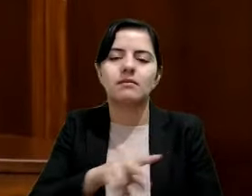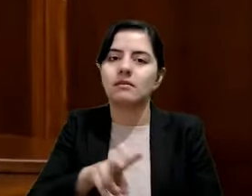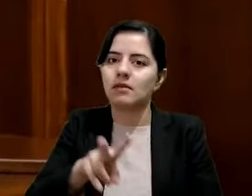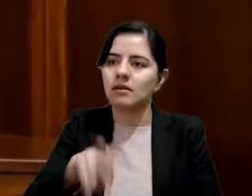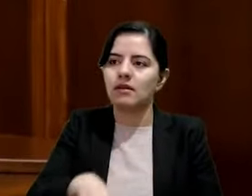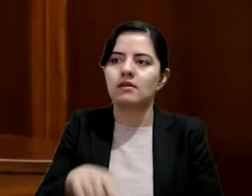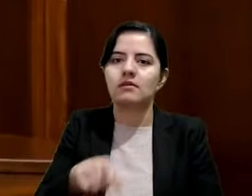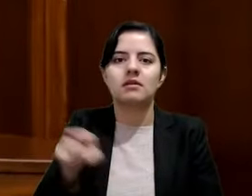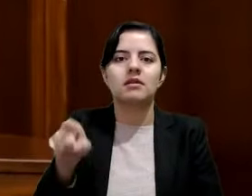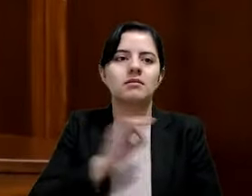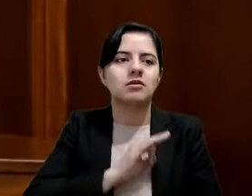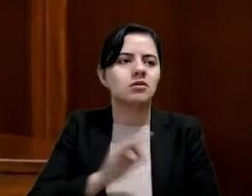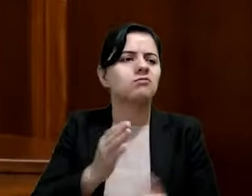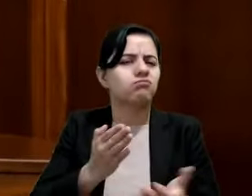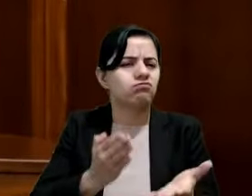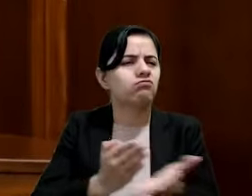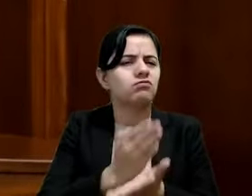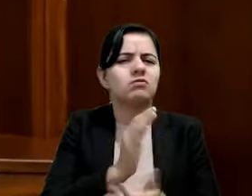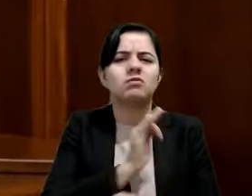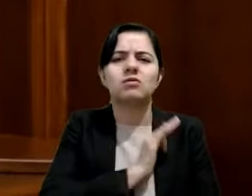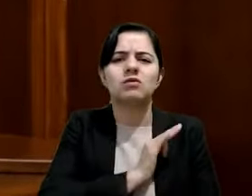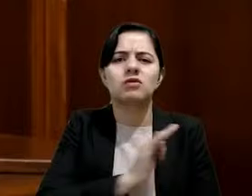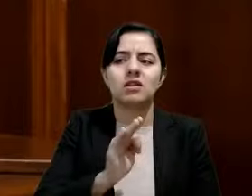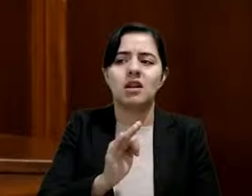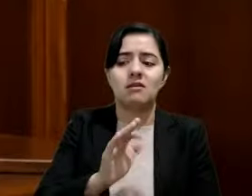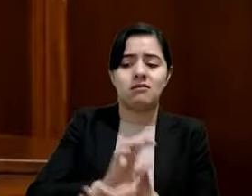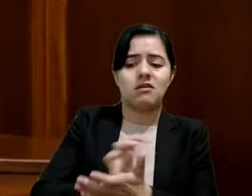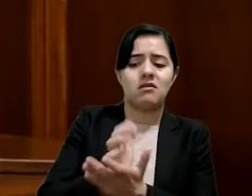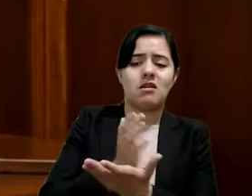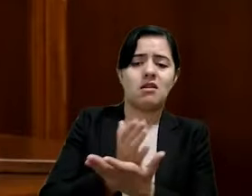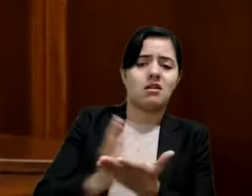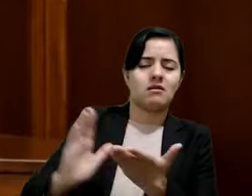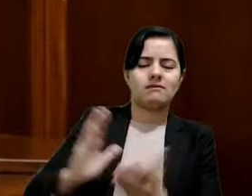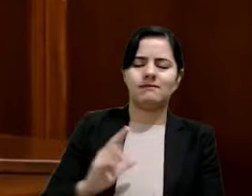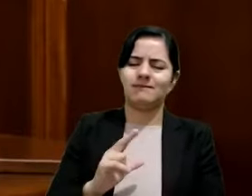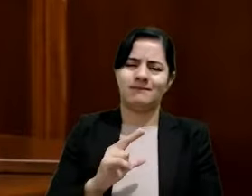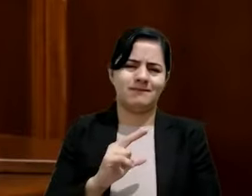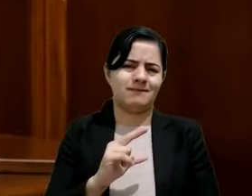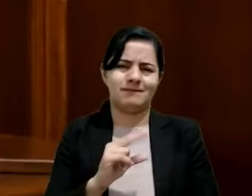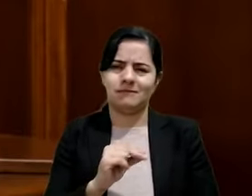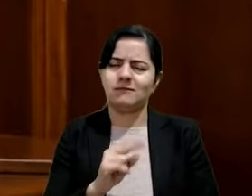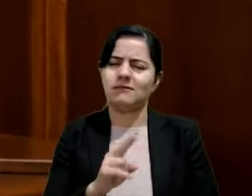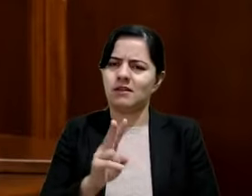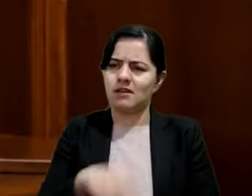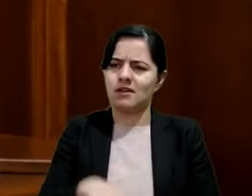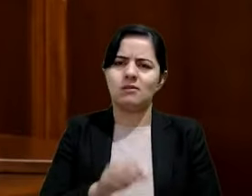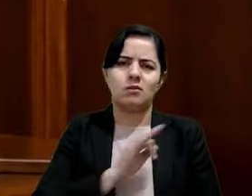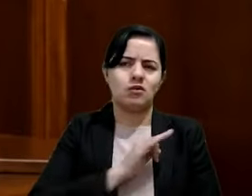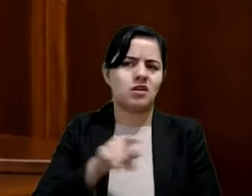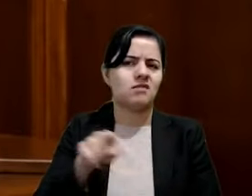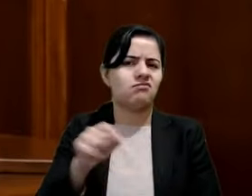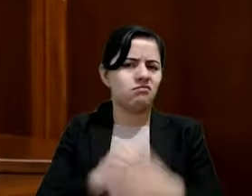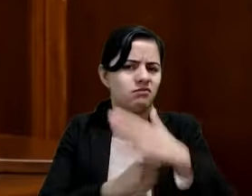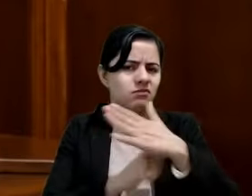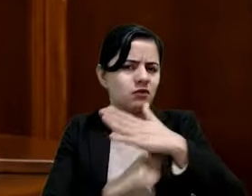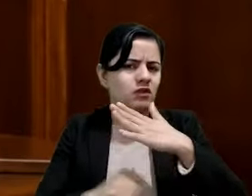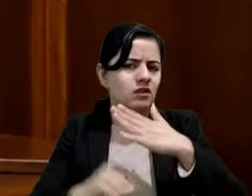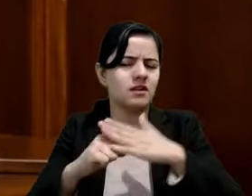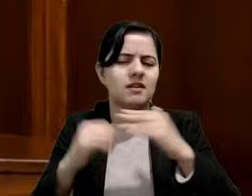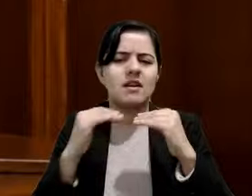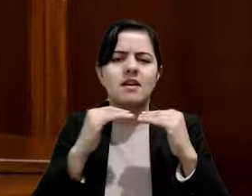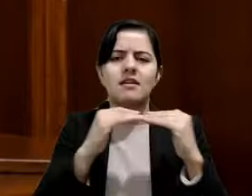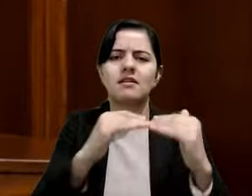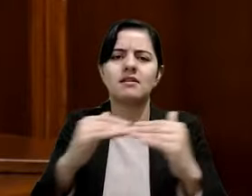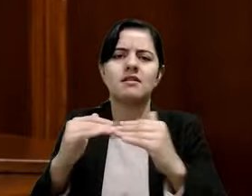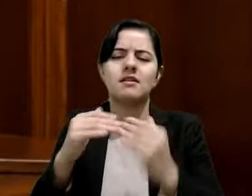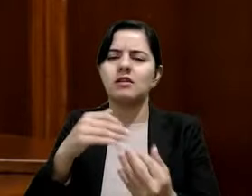no discrimine que no deje nadie afuera y que sea un verdadero Pilar de equidad social en